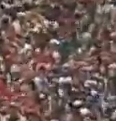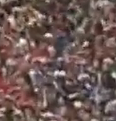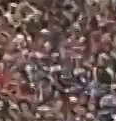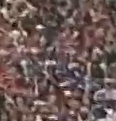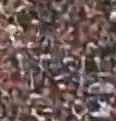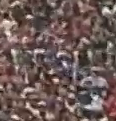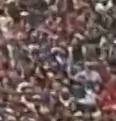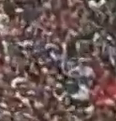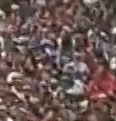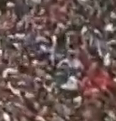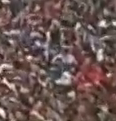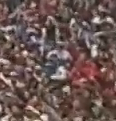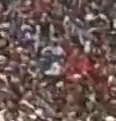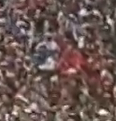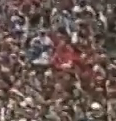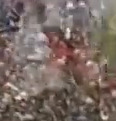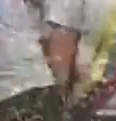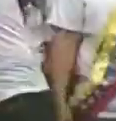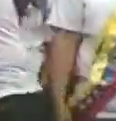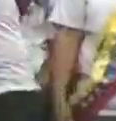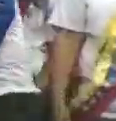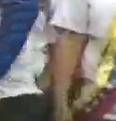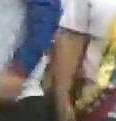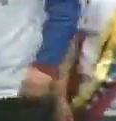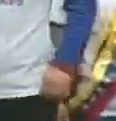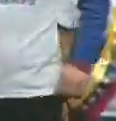que viva el pueblo venezolano